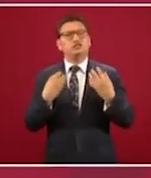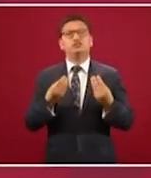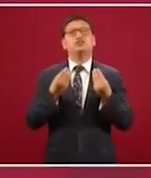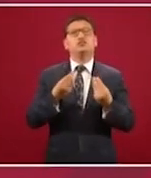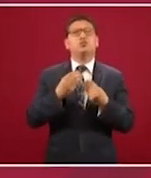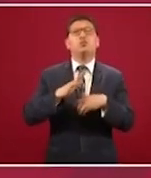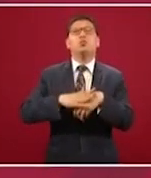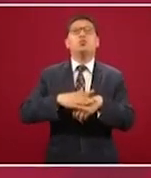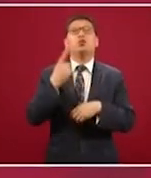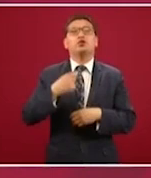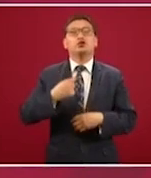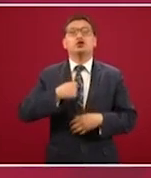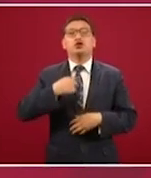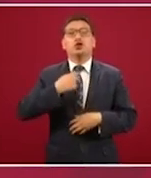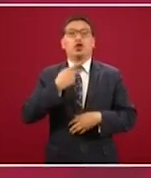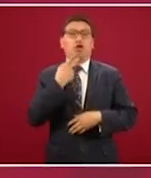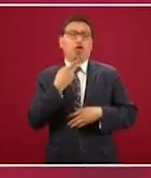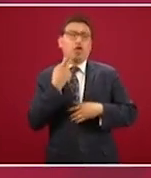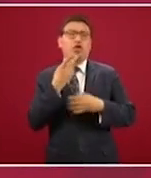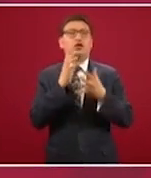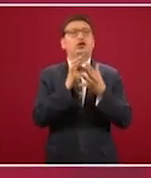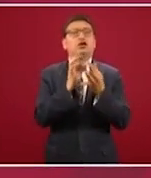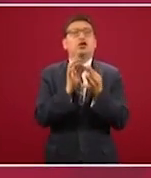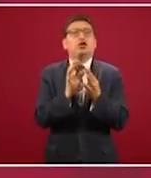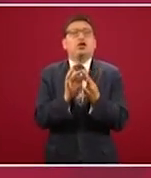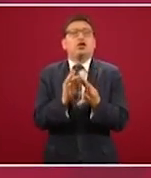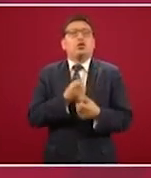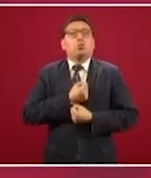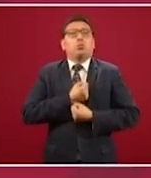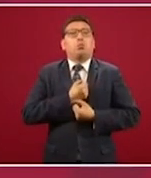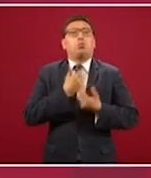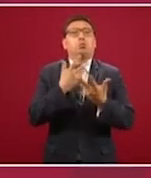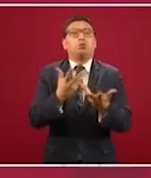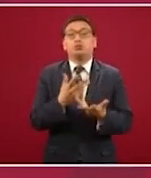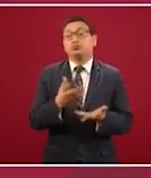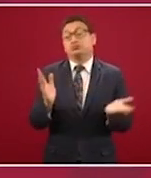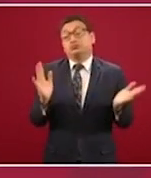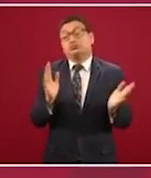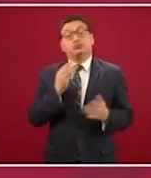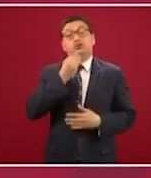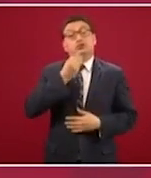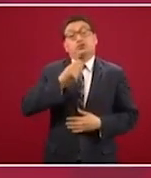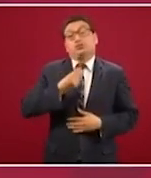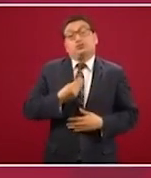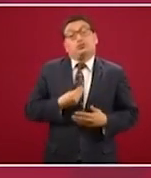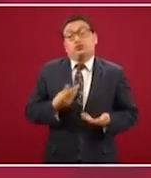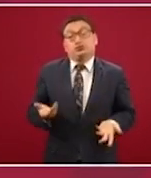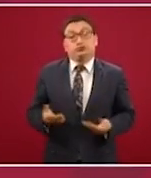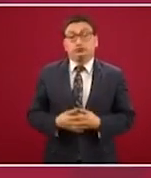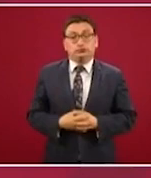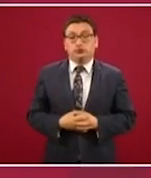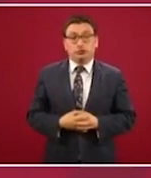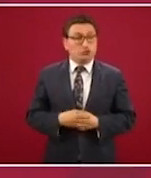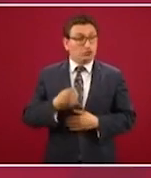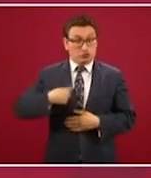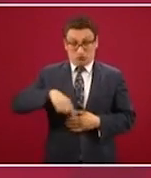hablo de estas cosas, ¿no? Pero ni modo que nos olvidemos, ¿no?,